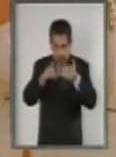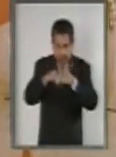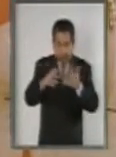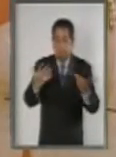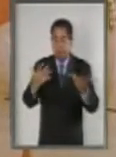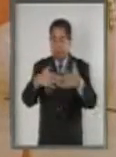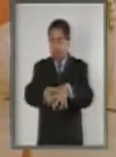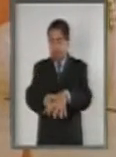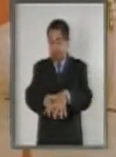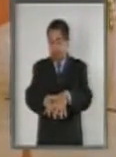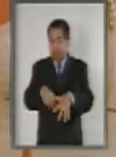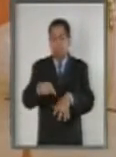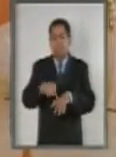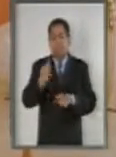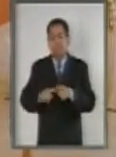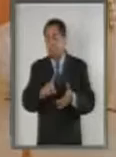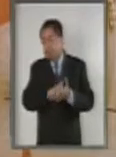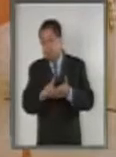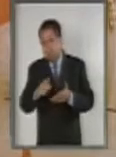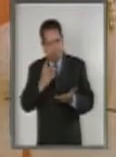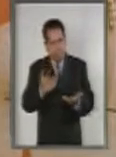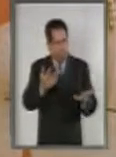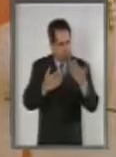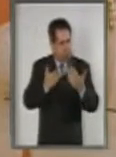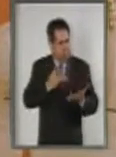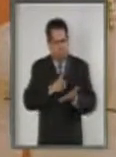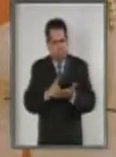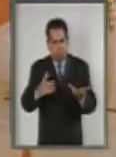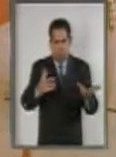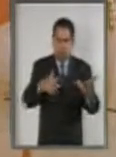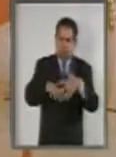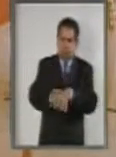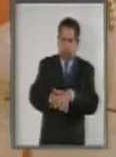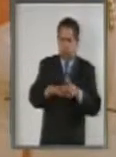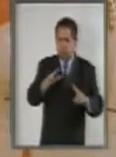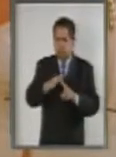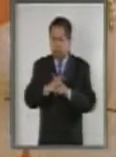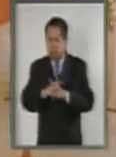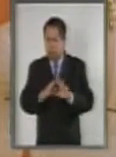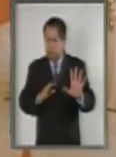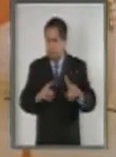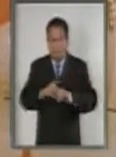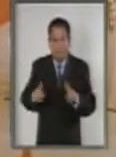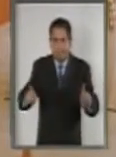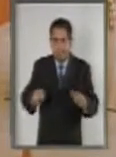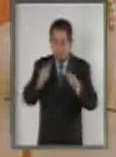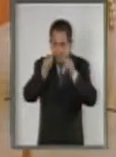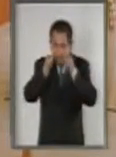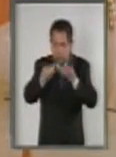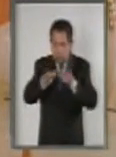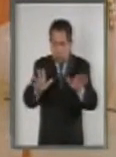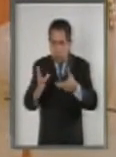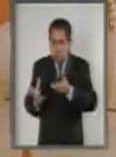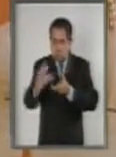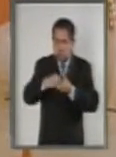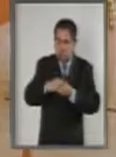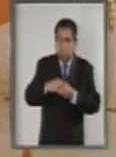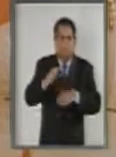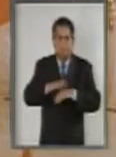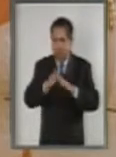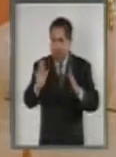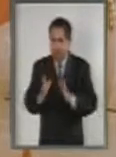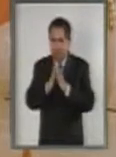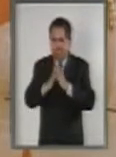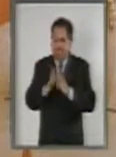considerada como un derecho a incorporarse o insertarse, mientras que el concepto incluyente se le da un sentido más